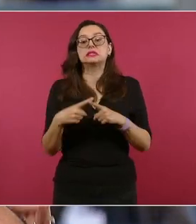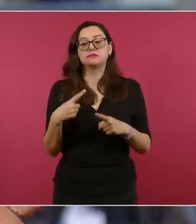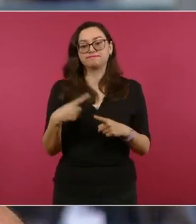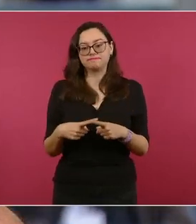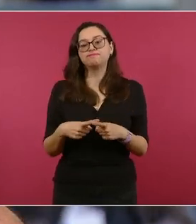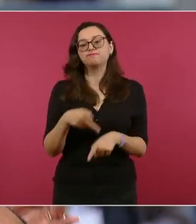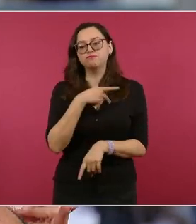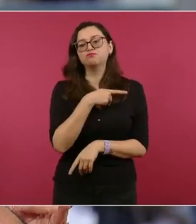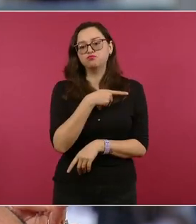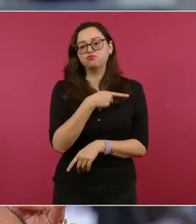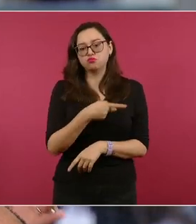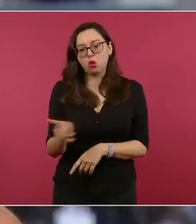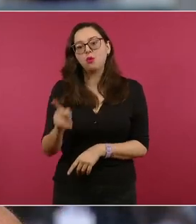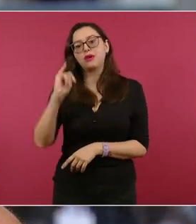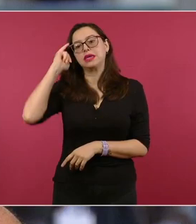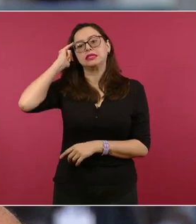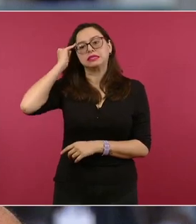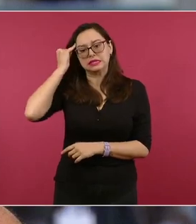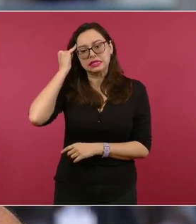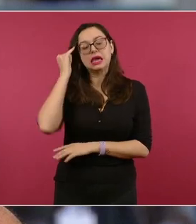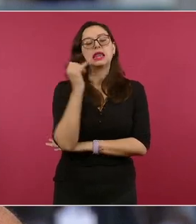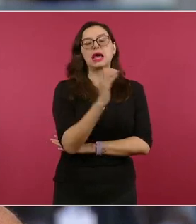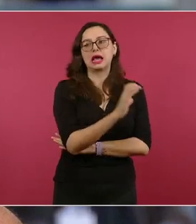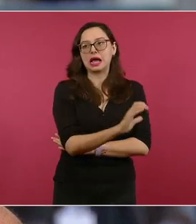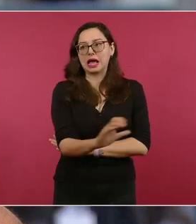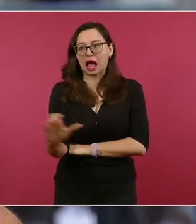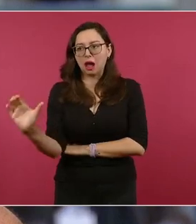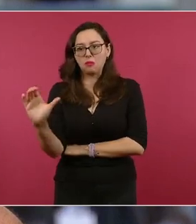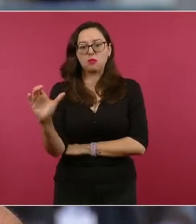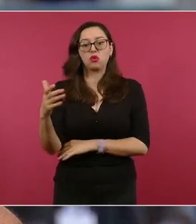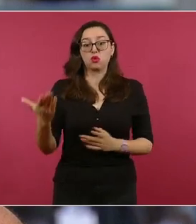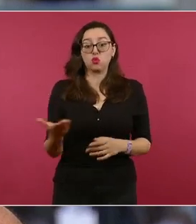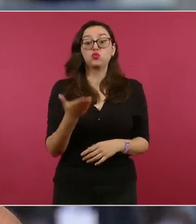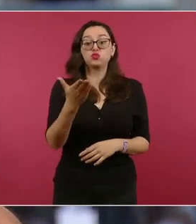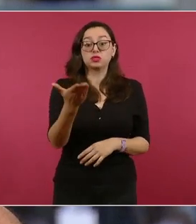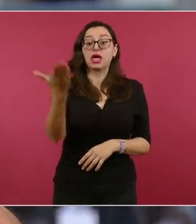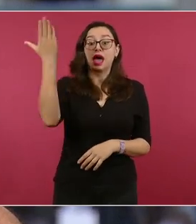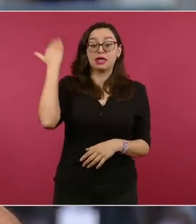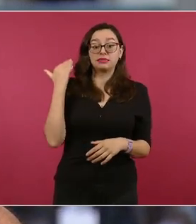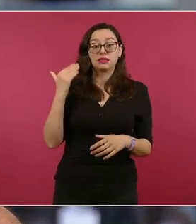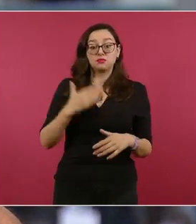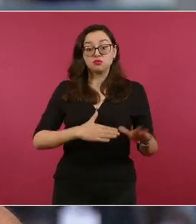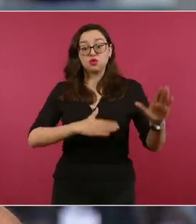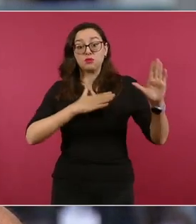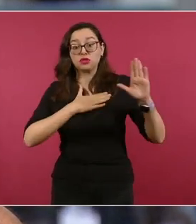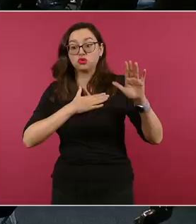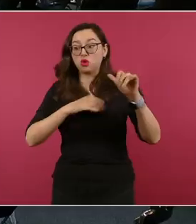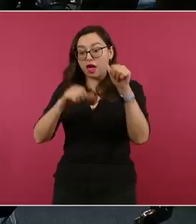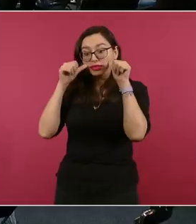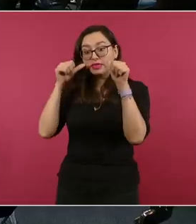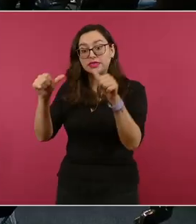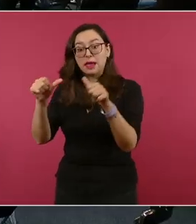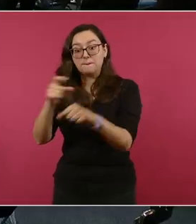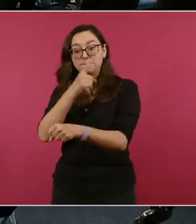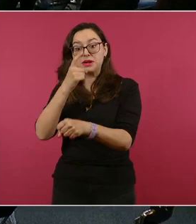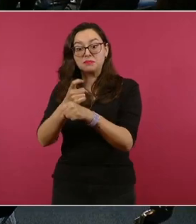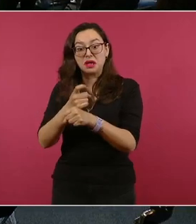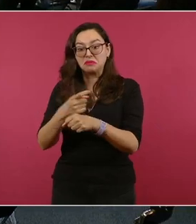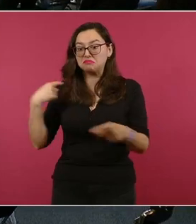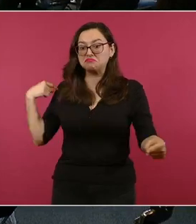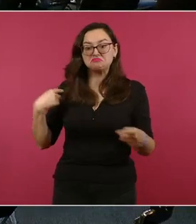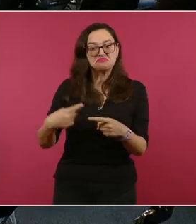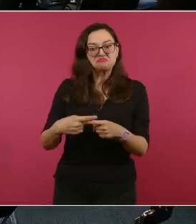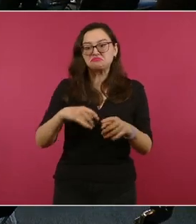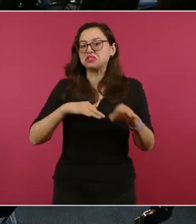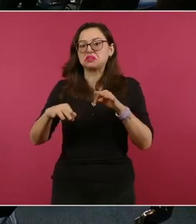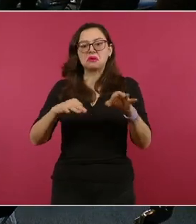rurales, las poblaciones indígenas, los más vulnerables, a los que usted le prometió prioridad. ¿Por qué no trabajo para ellos en este